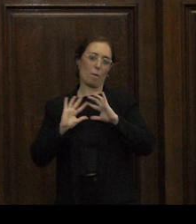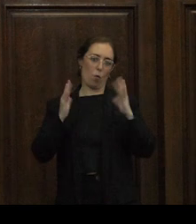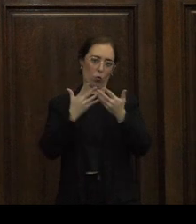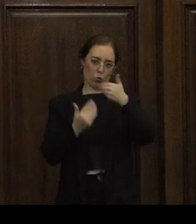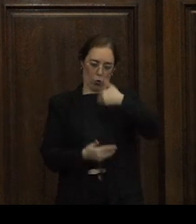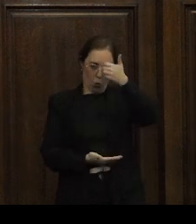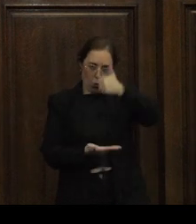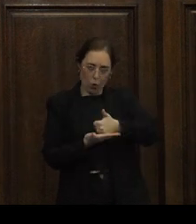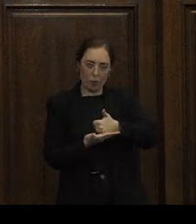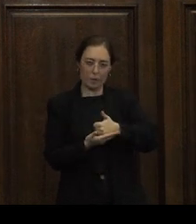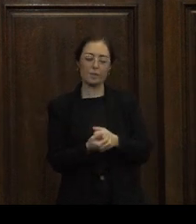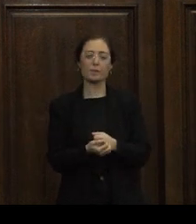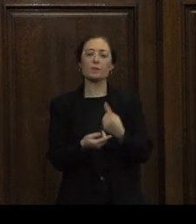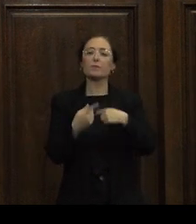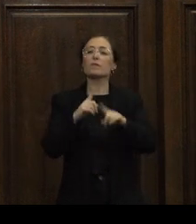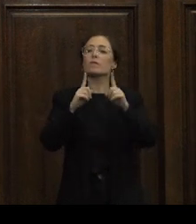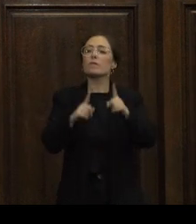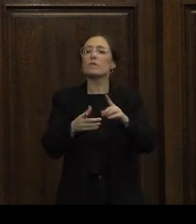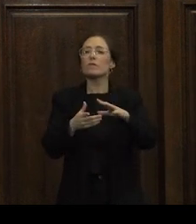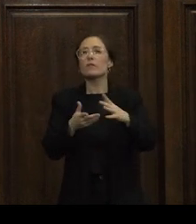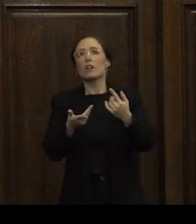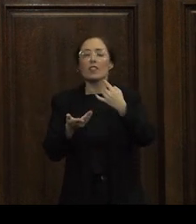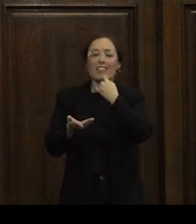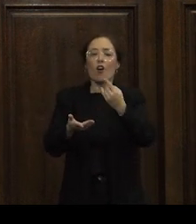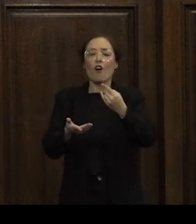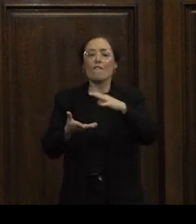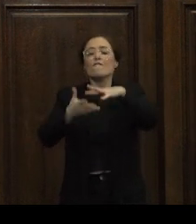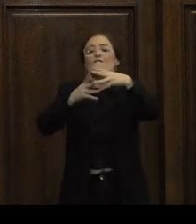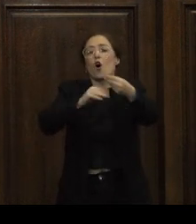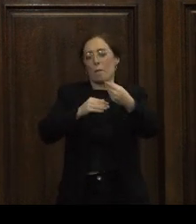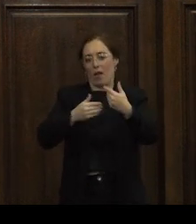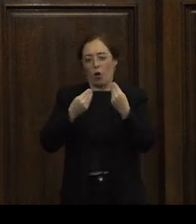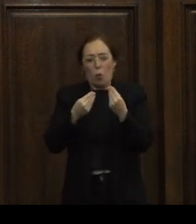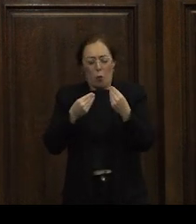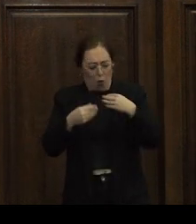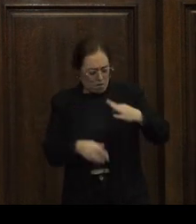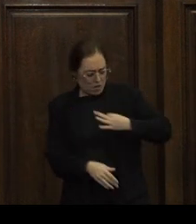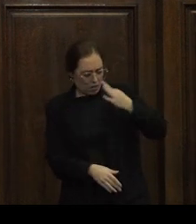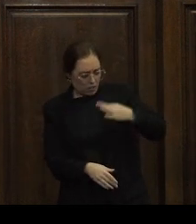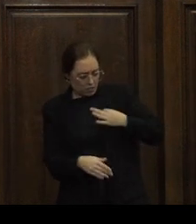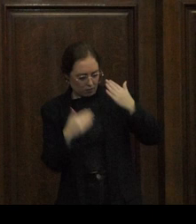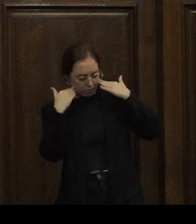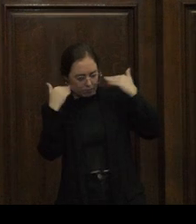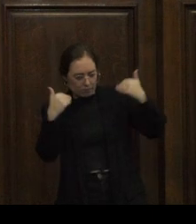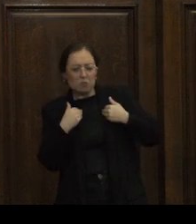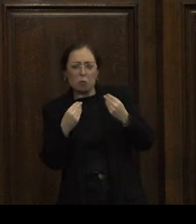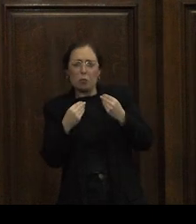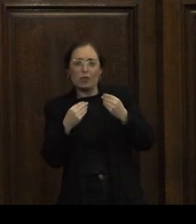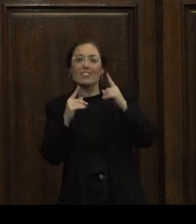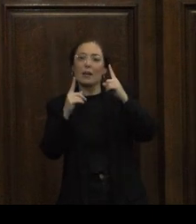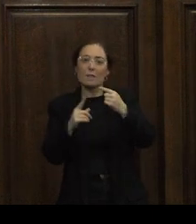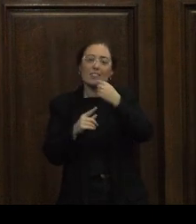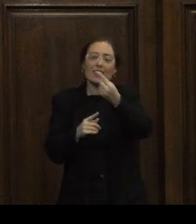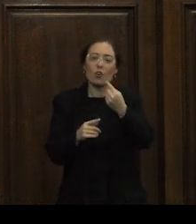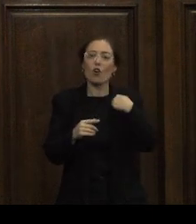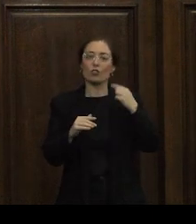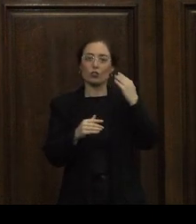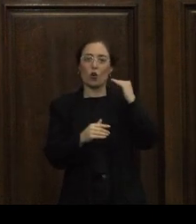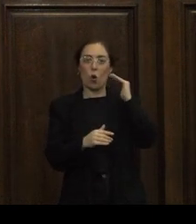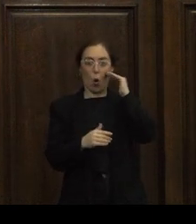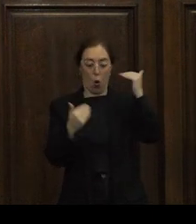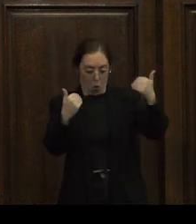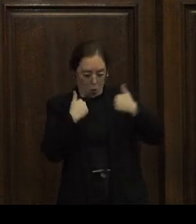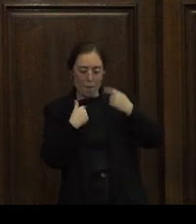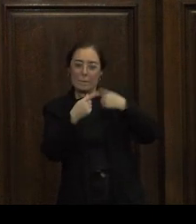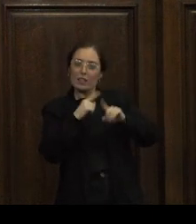Y cuando pensamos en modos de vivir, ¿no? Recién destaqué usos del tiempo y del espacio, modo de relacionarse consigo mismo, con los demás y con el